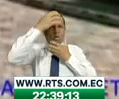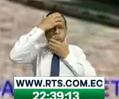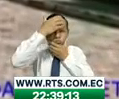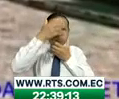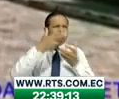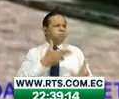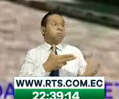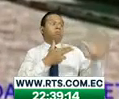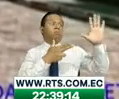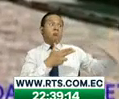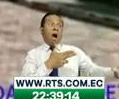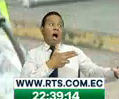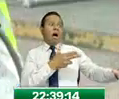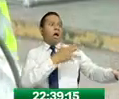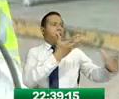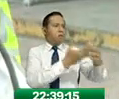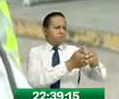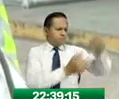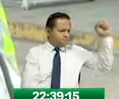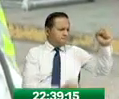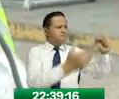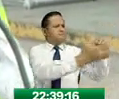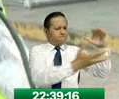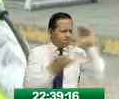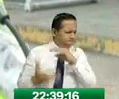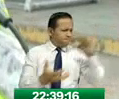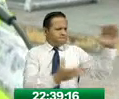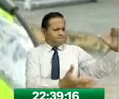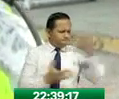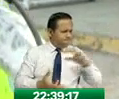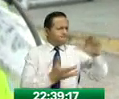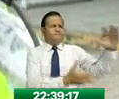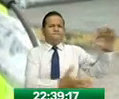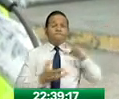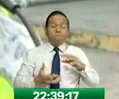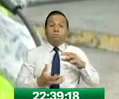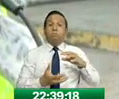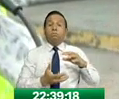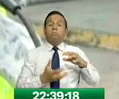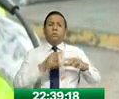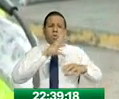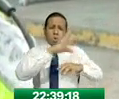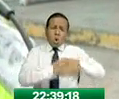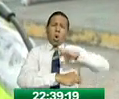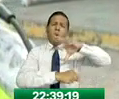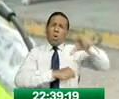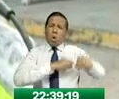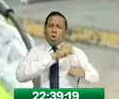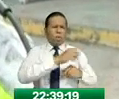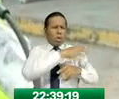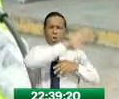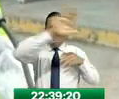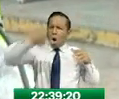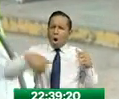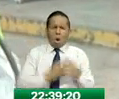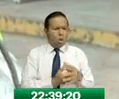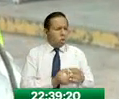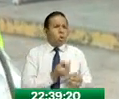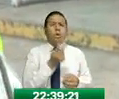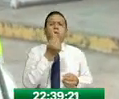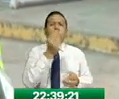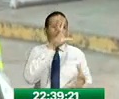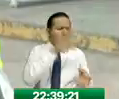chofer a detener su marcha. Con armas de fuego proceden a cruzar a este vehículo y se sustraen toda la mercadería valorada